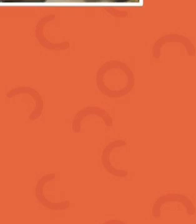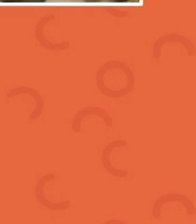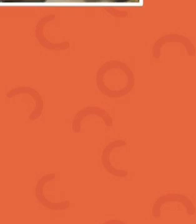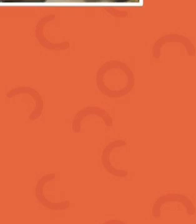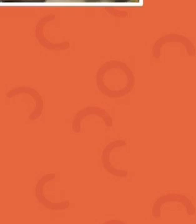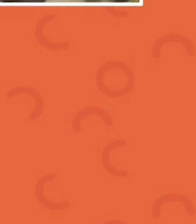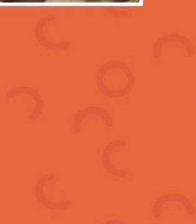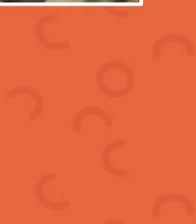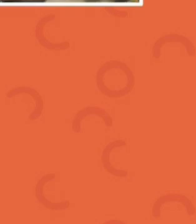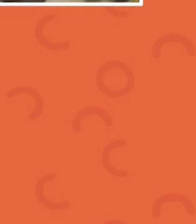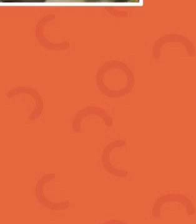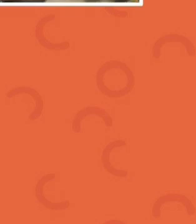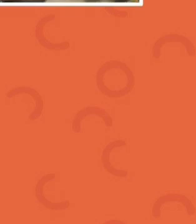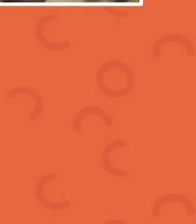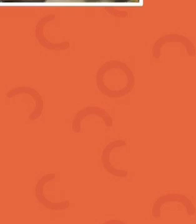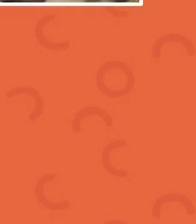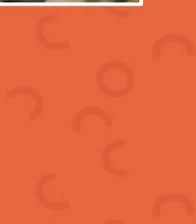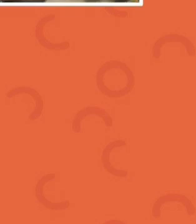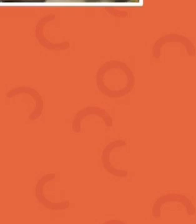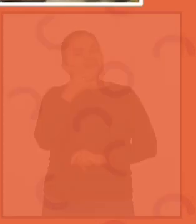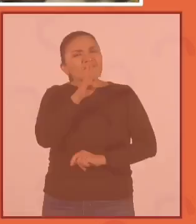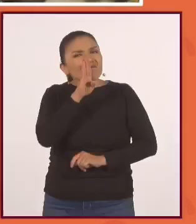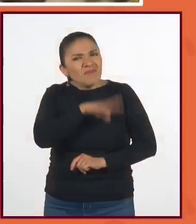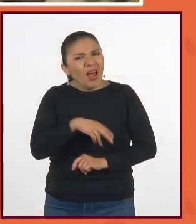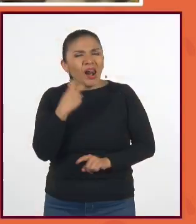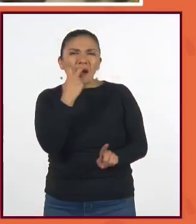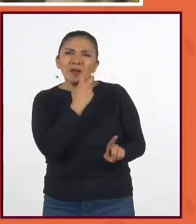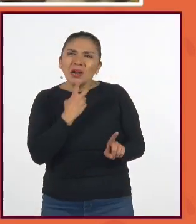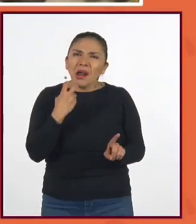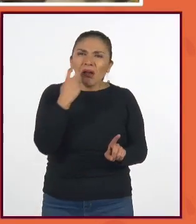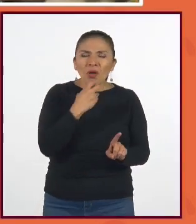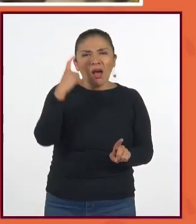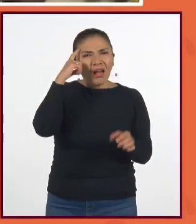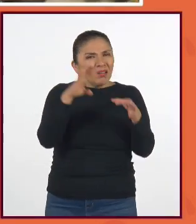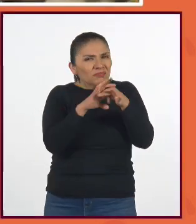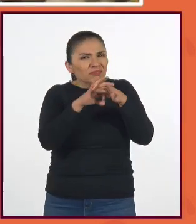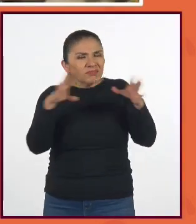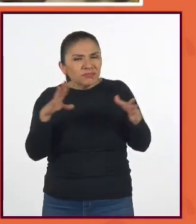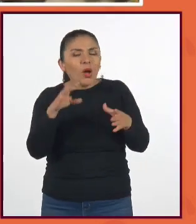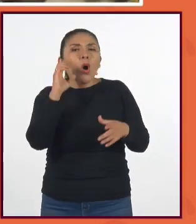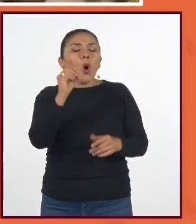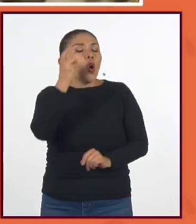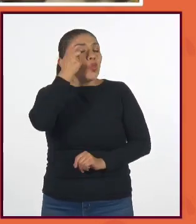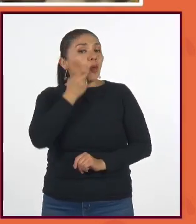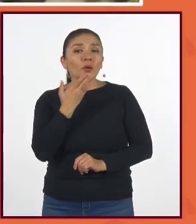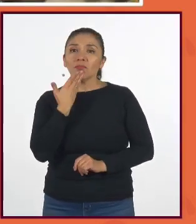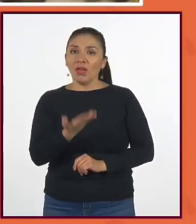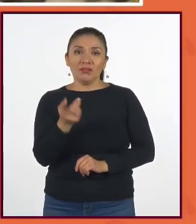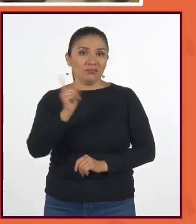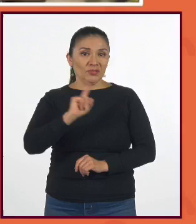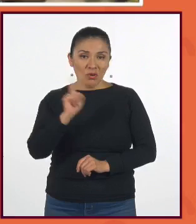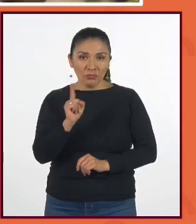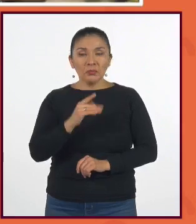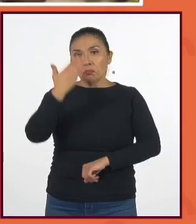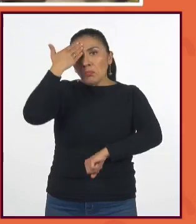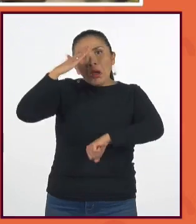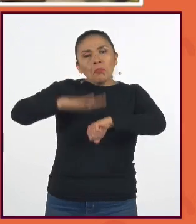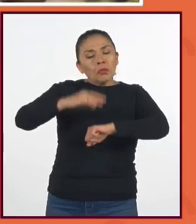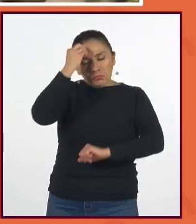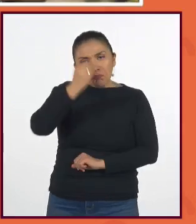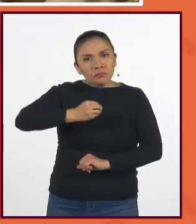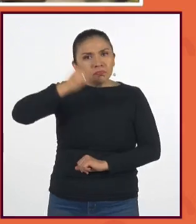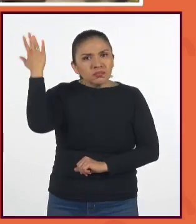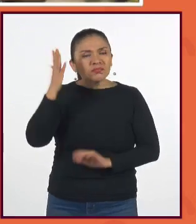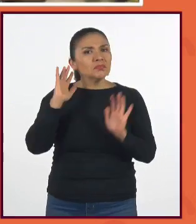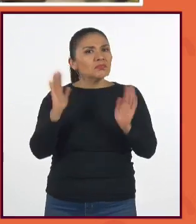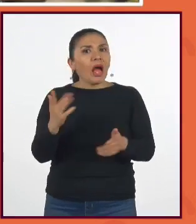en la articulación, en la coherencia al hablar, y alteraciones del sueño, pérdida de la memoria, o sea, alteraciones